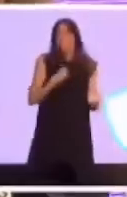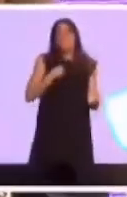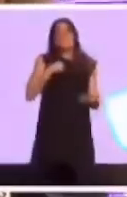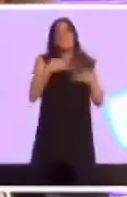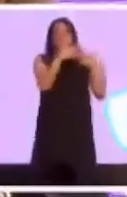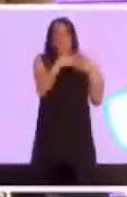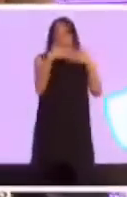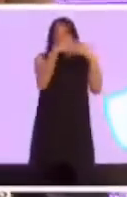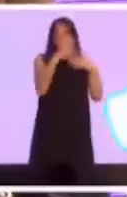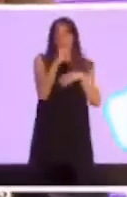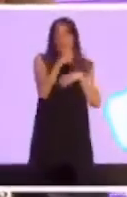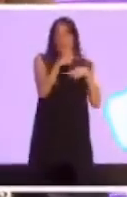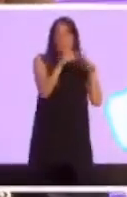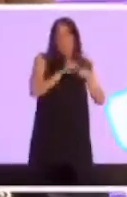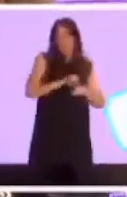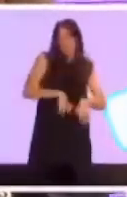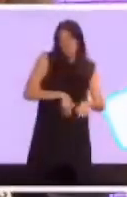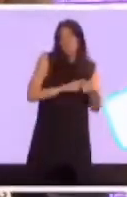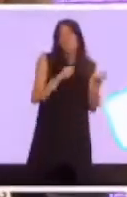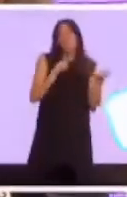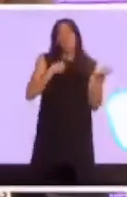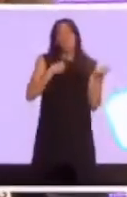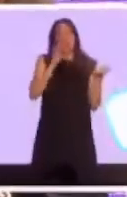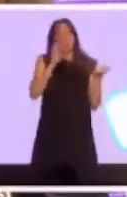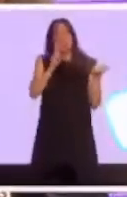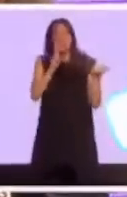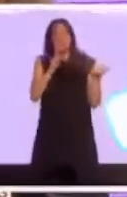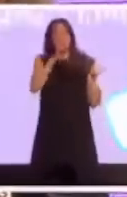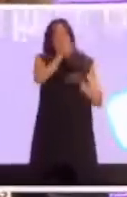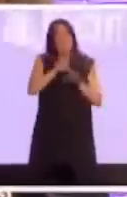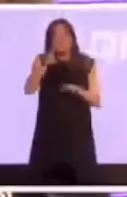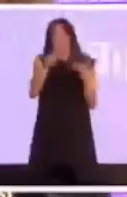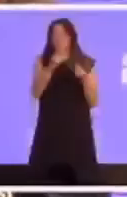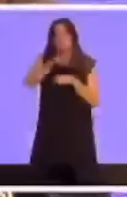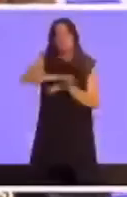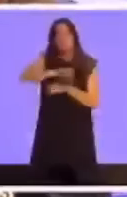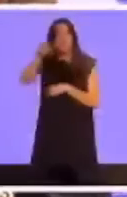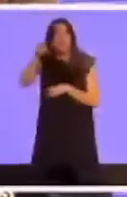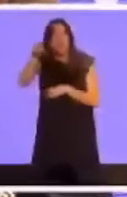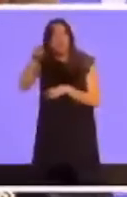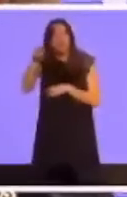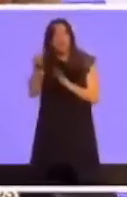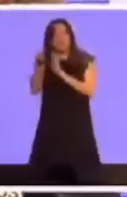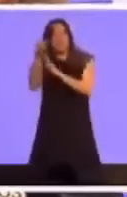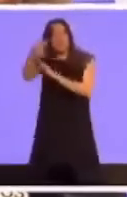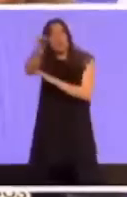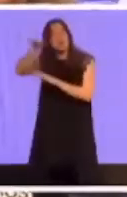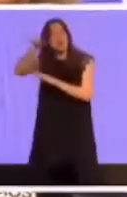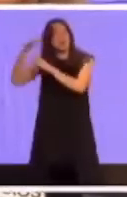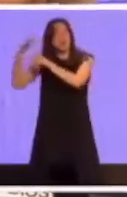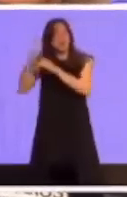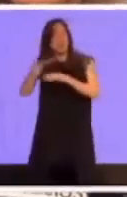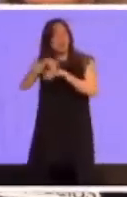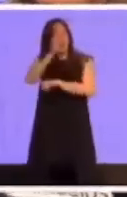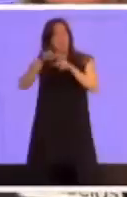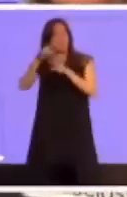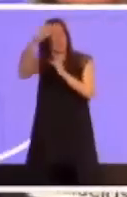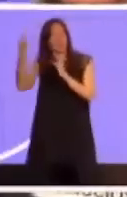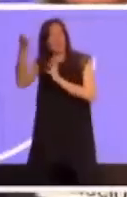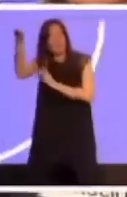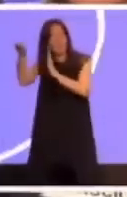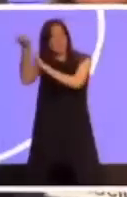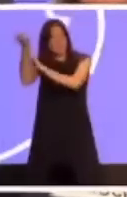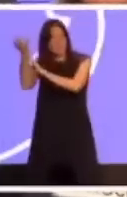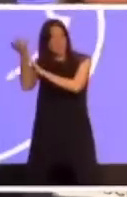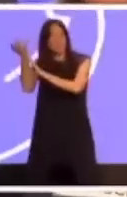Estados Unidos con el derecho al aborto eso es lo que estamos viendo en muchos países de Europa en los que se generan zonas de exclusión para las personas lgtbi